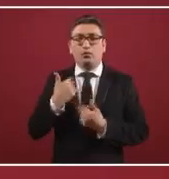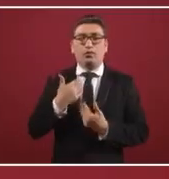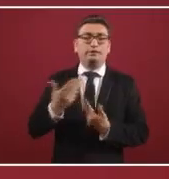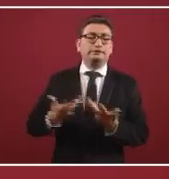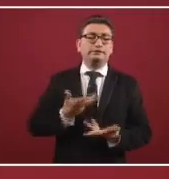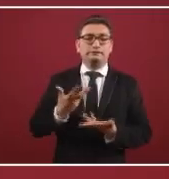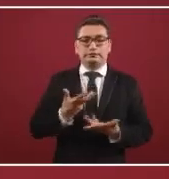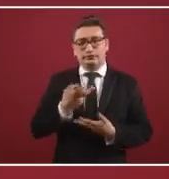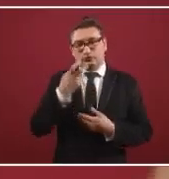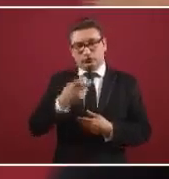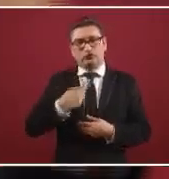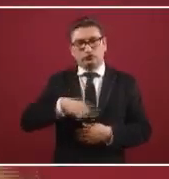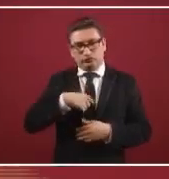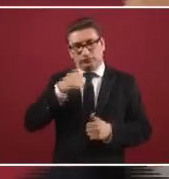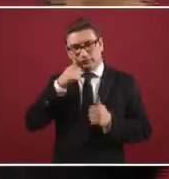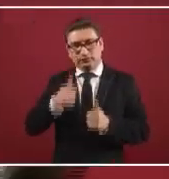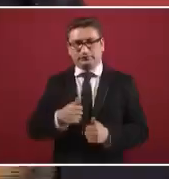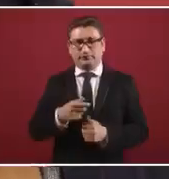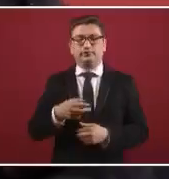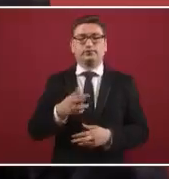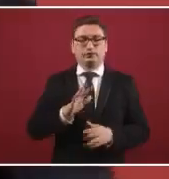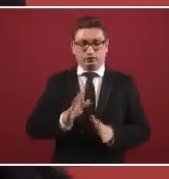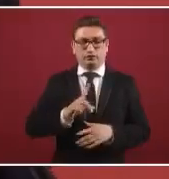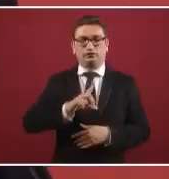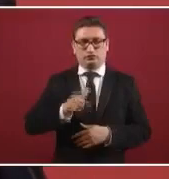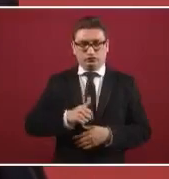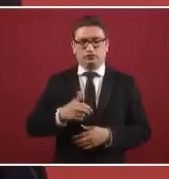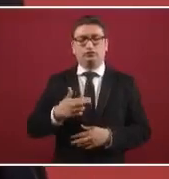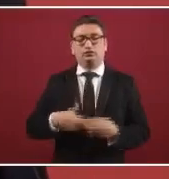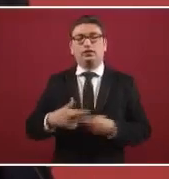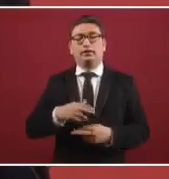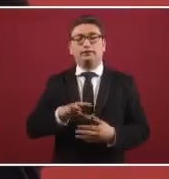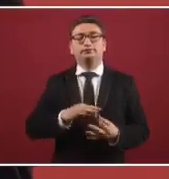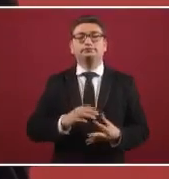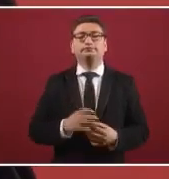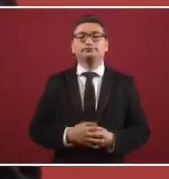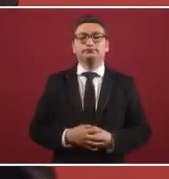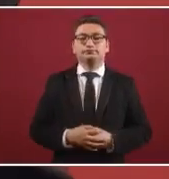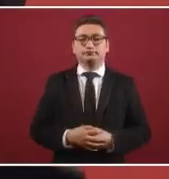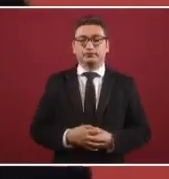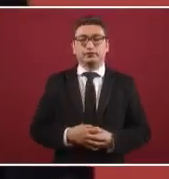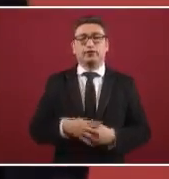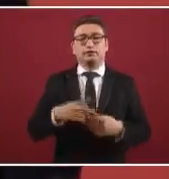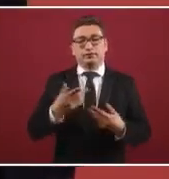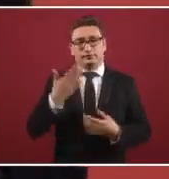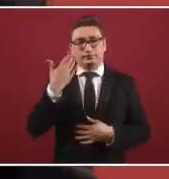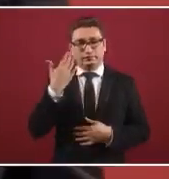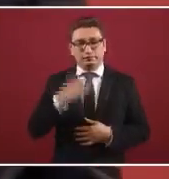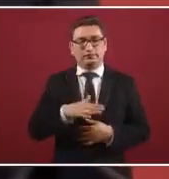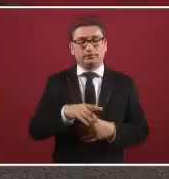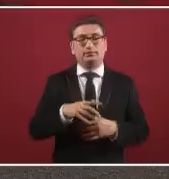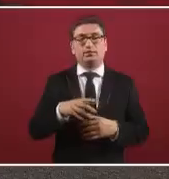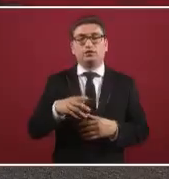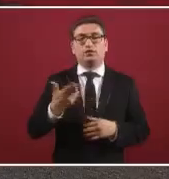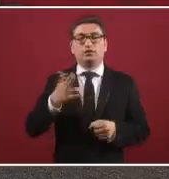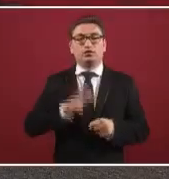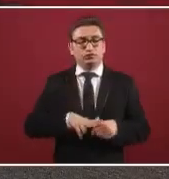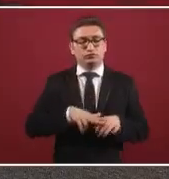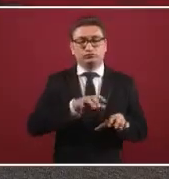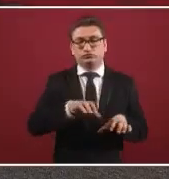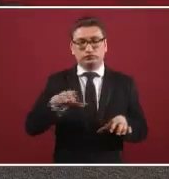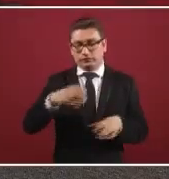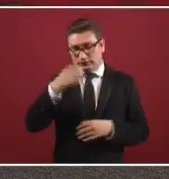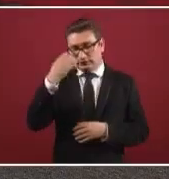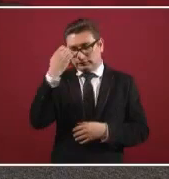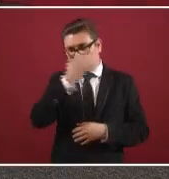todo eso es lo que estamos atendiendo. Pero bueno, regresando, hay especialidades que sí requieren de una evaluación.